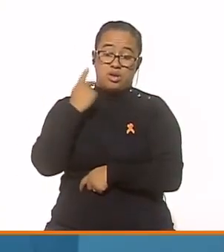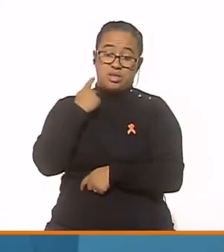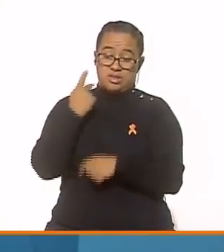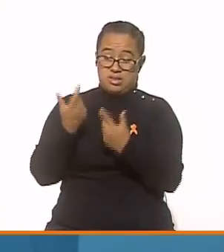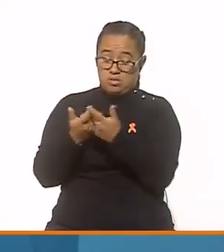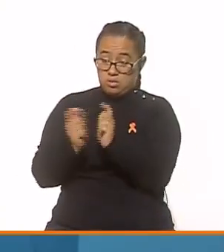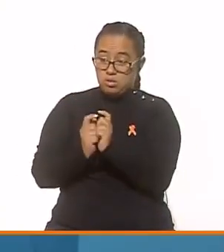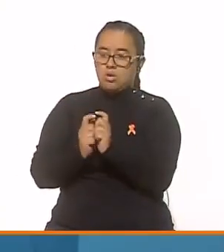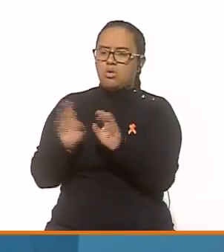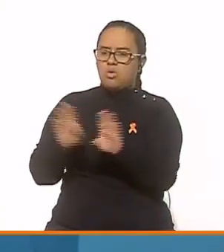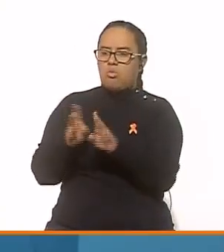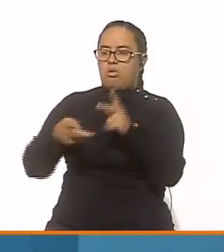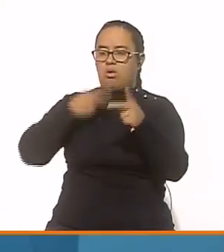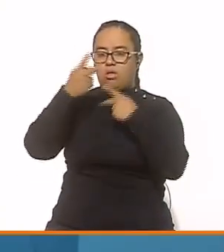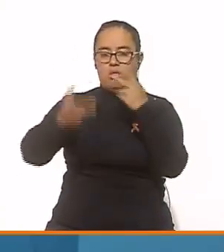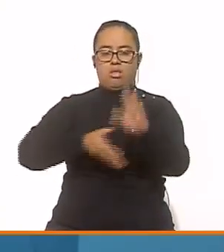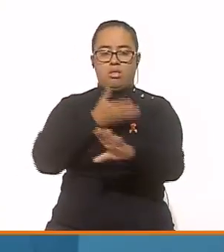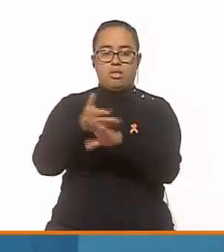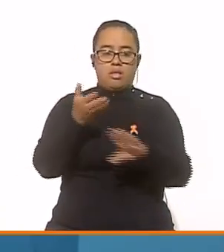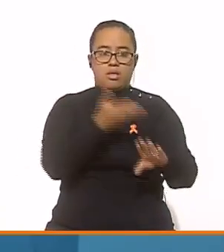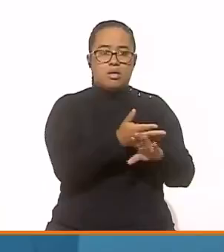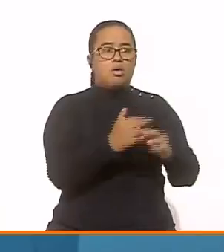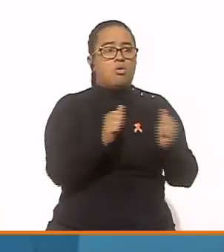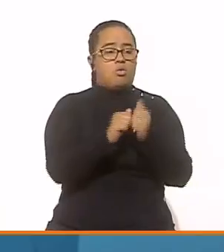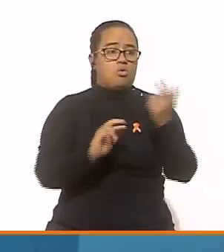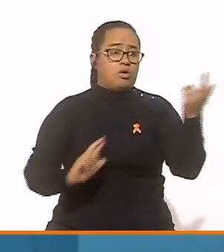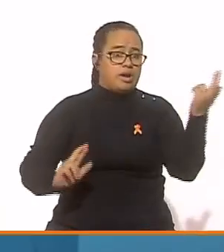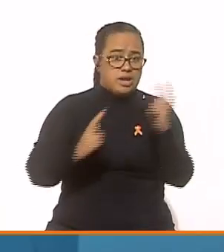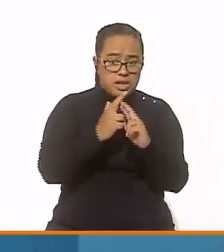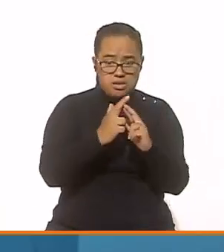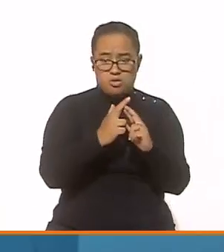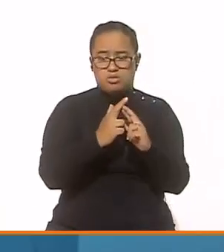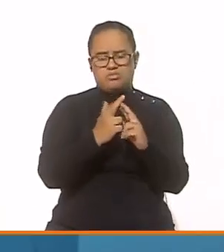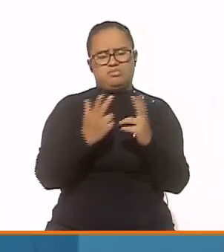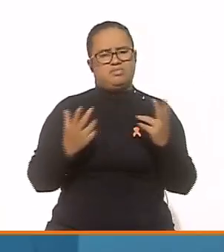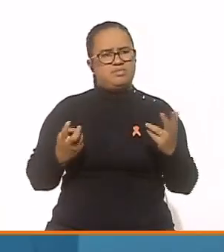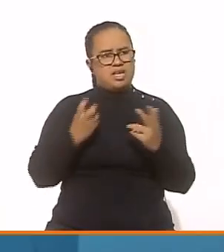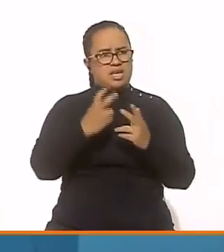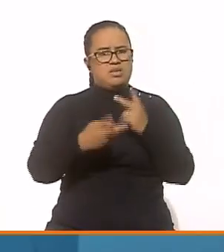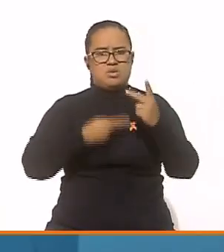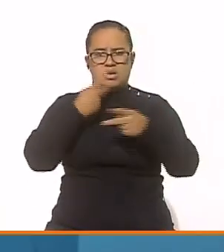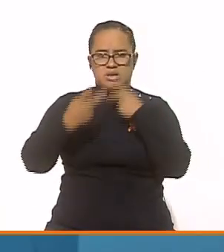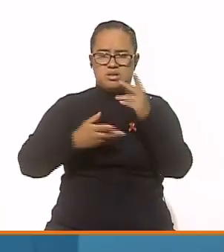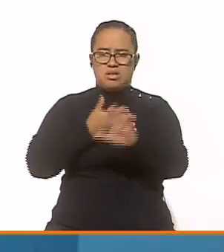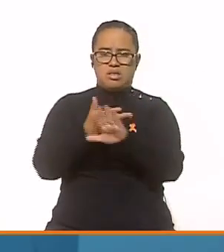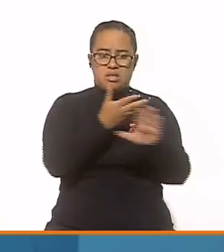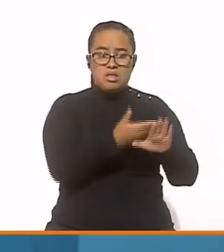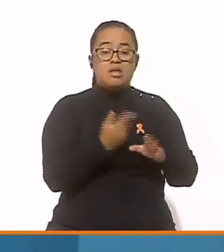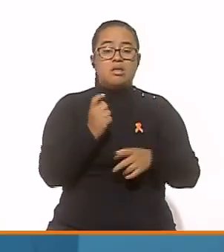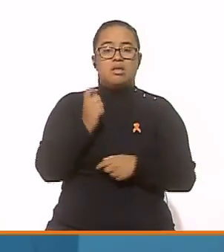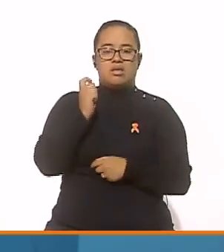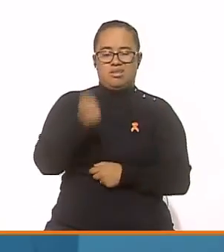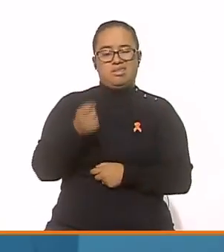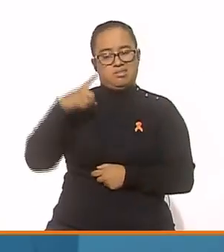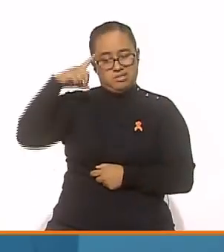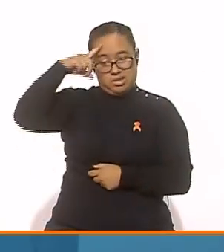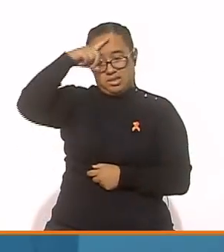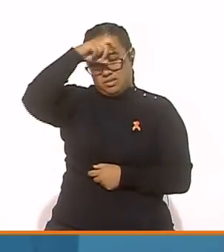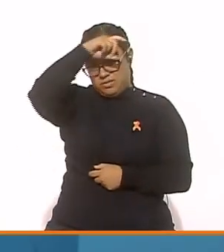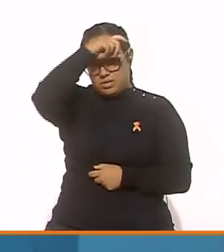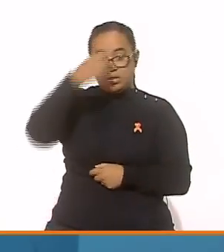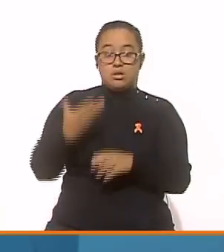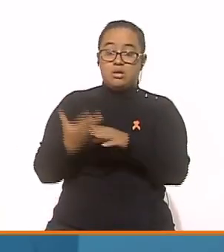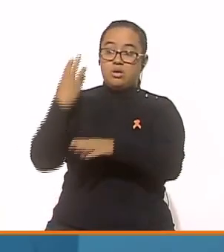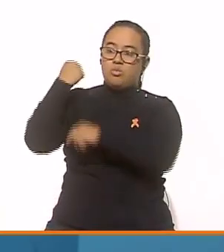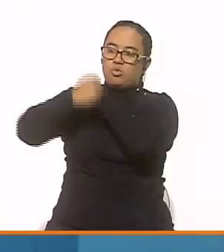grupos fundamentalistas empresariales, religiosos y políticos, pues nos habla de un panorama pues bastante complejo que no habíamos visto